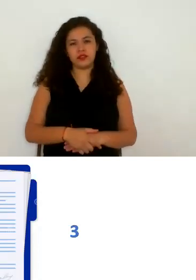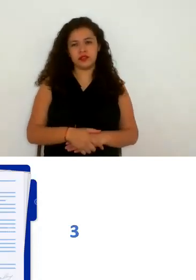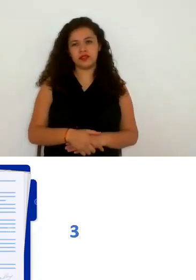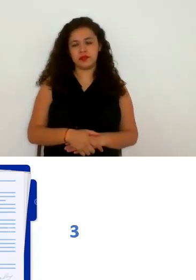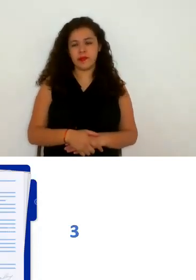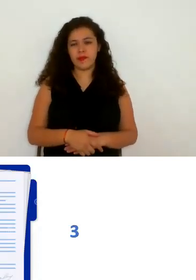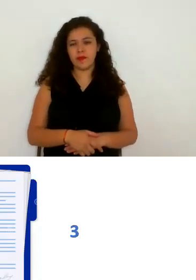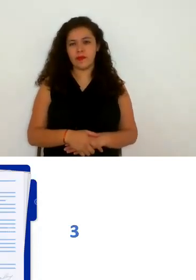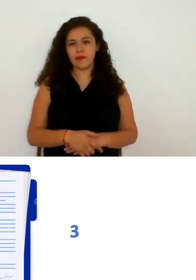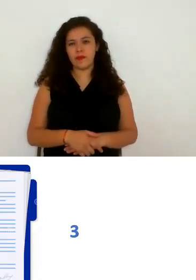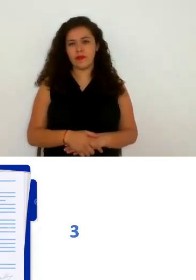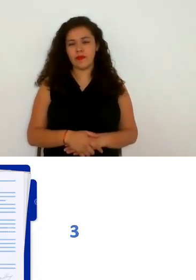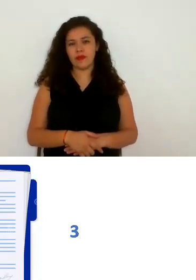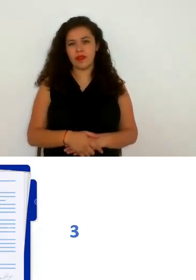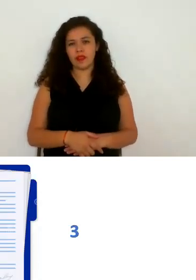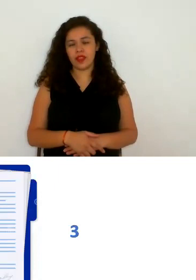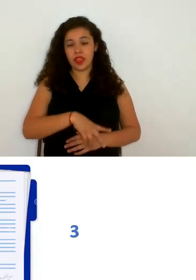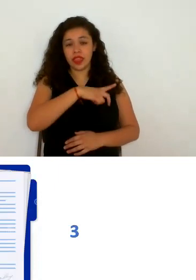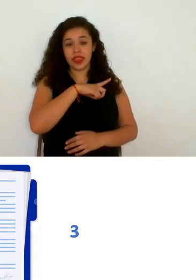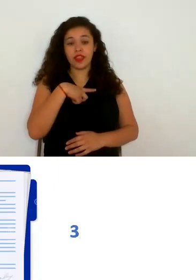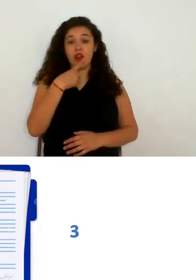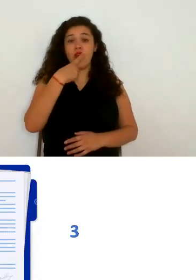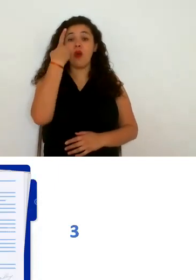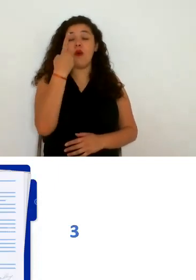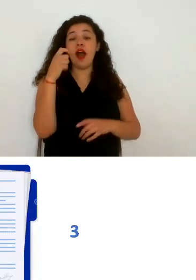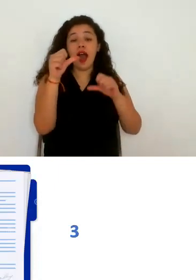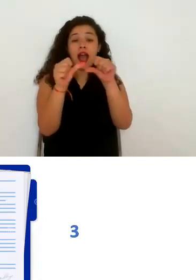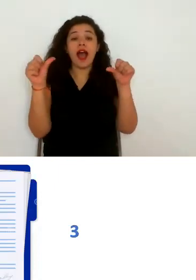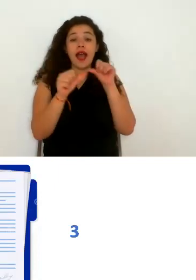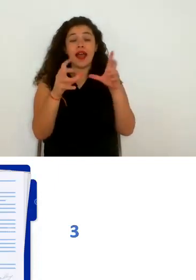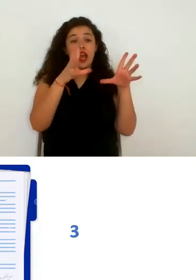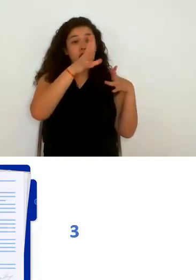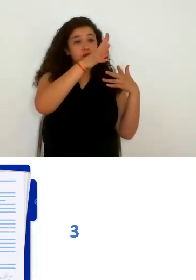Tendré que haber un área centralizada que conserve